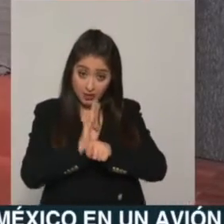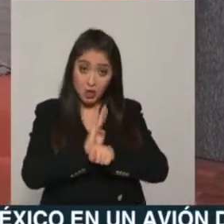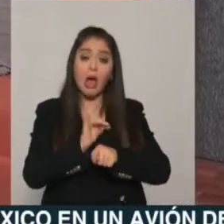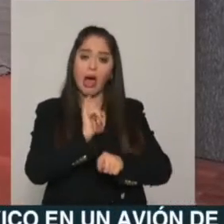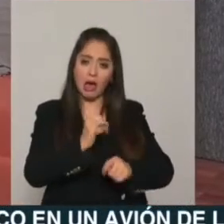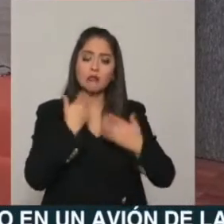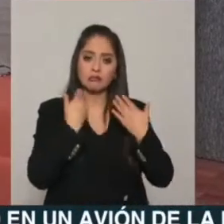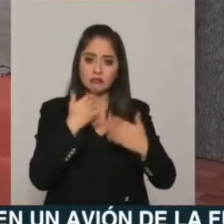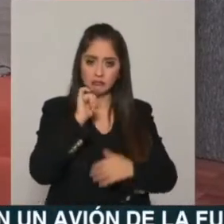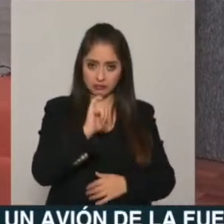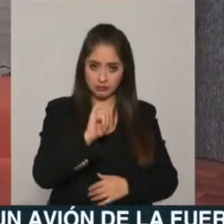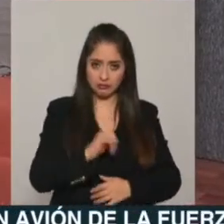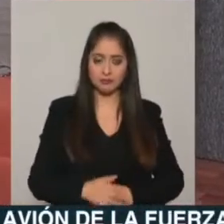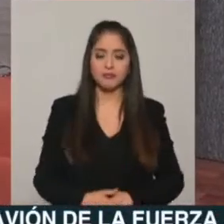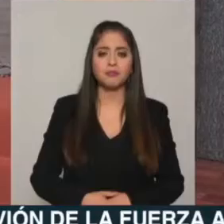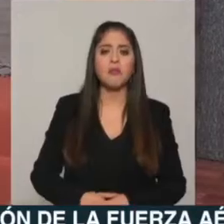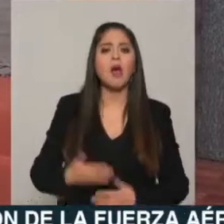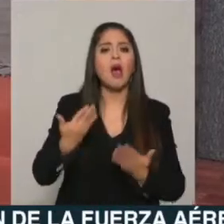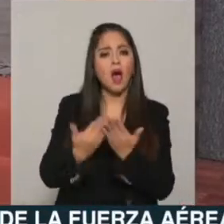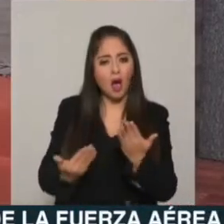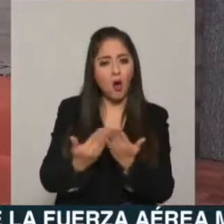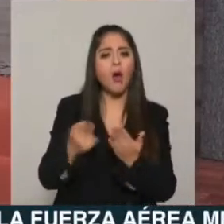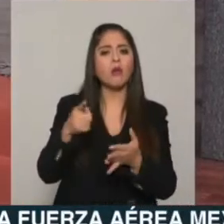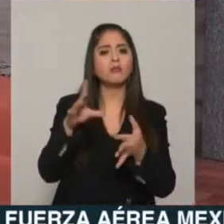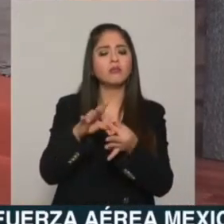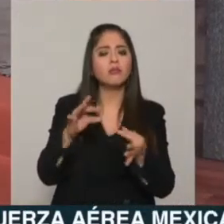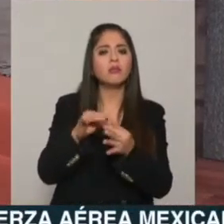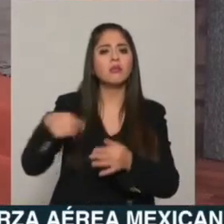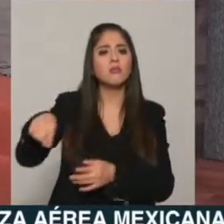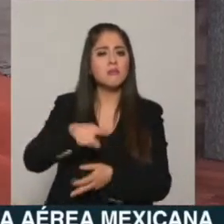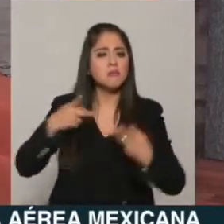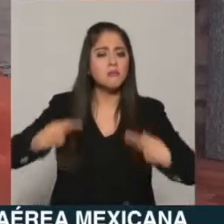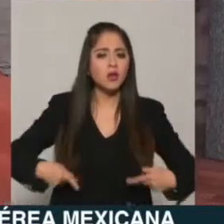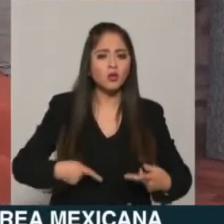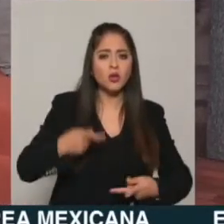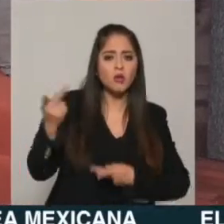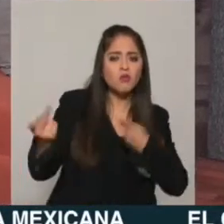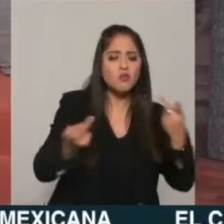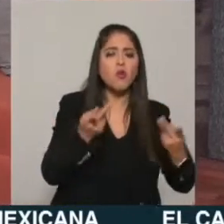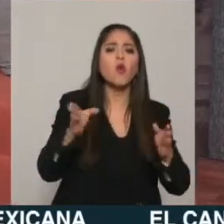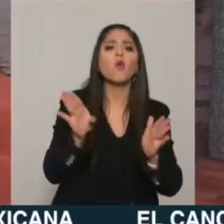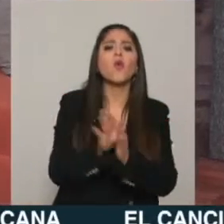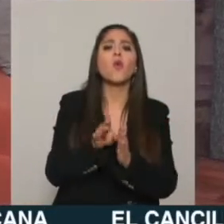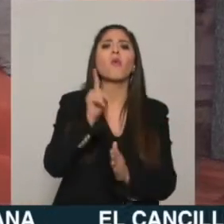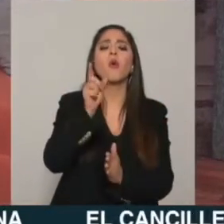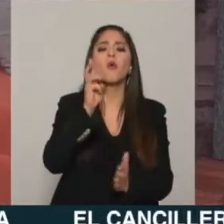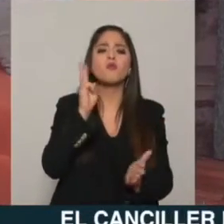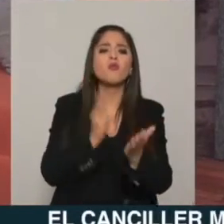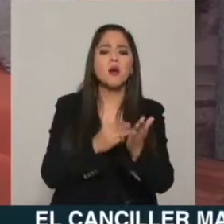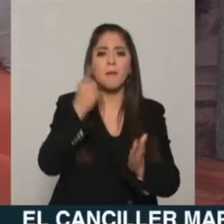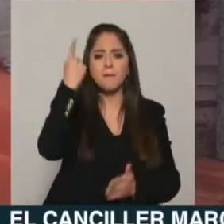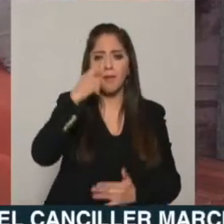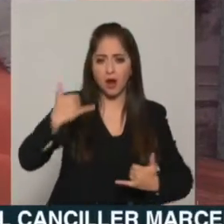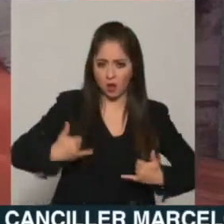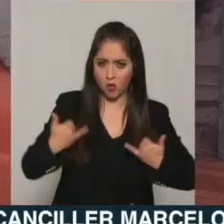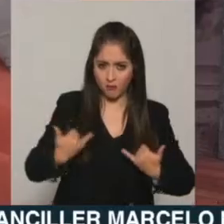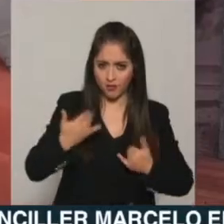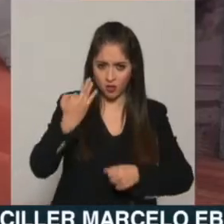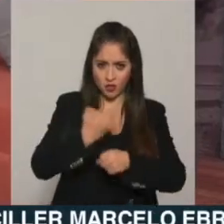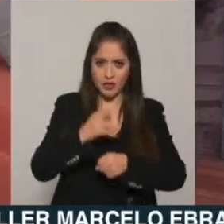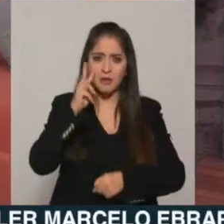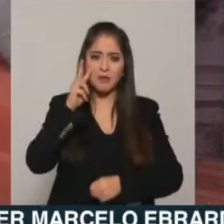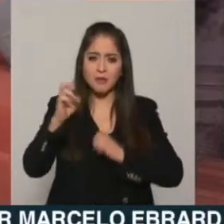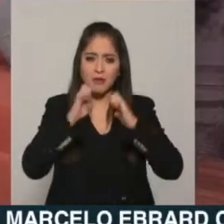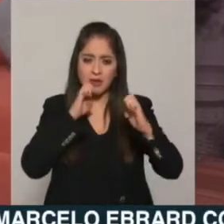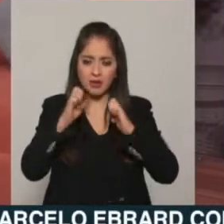lo que piensa la audiencia de cómo deberían o cómo actualmente se aplican pues las sanciones legales a los menores infractores? Vamos a verlo y regresamos a conversar con